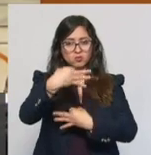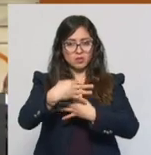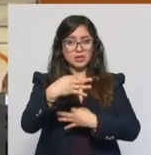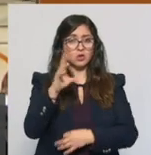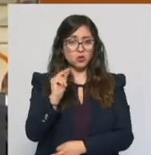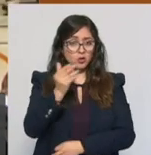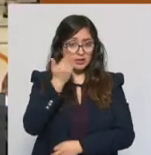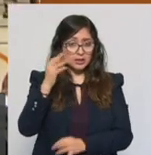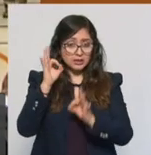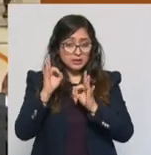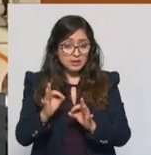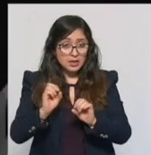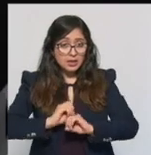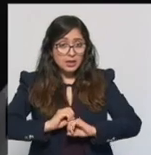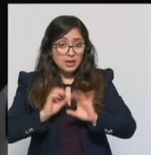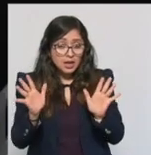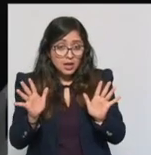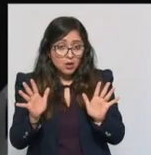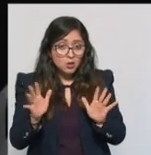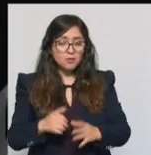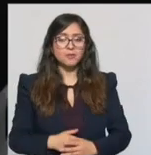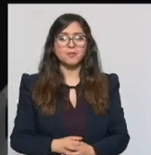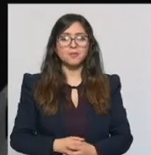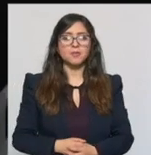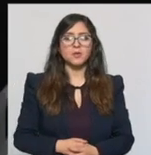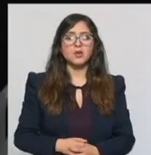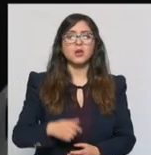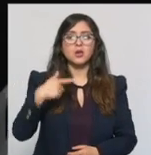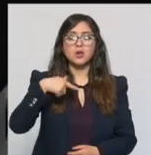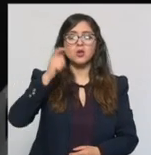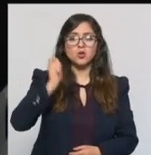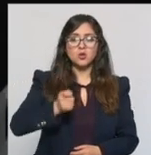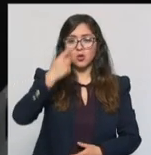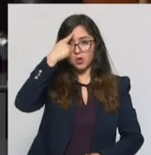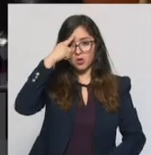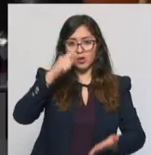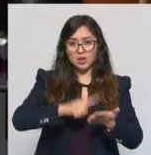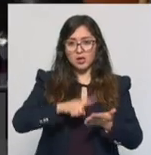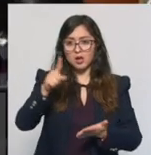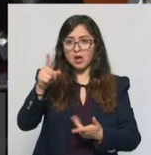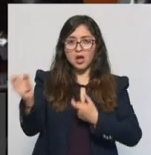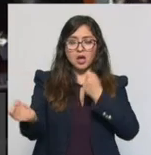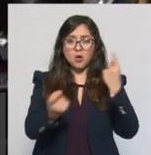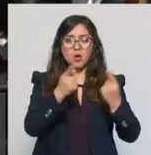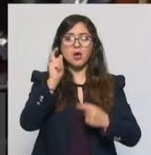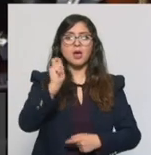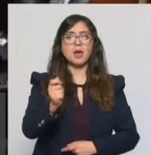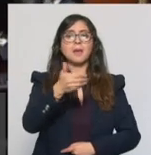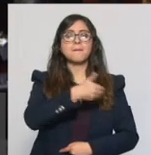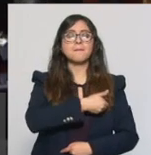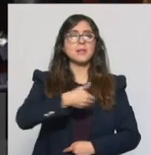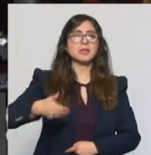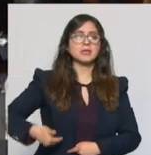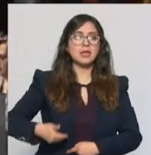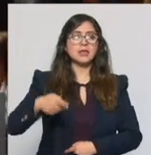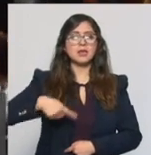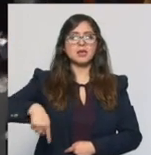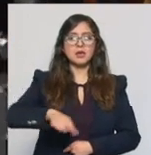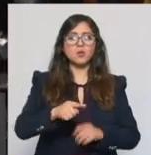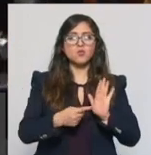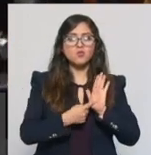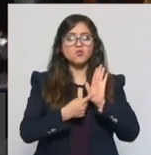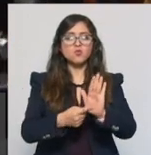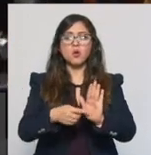claro. Usted tiene la idea, y yo creo que el público también, de que el presidente presenta la terna, si